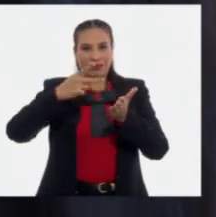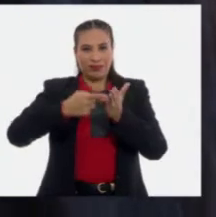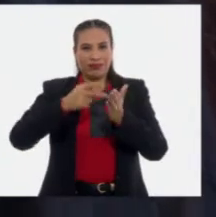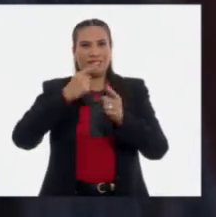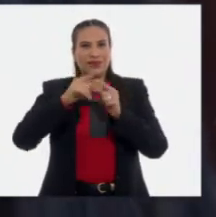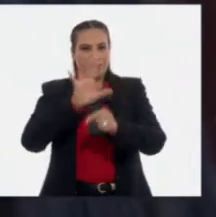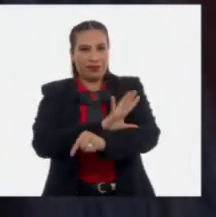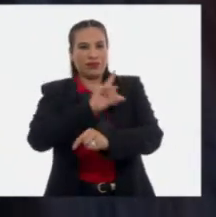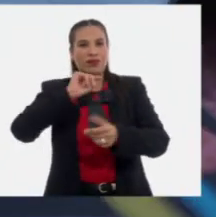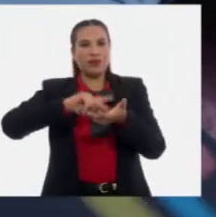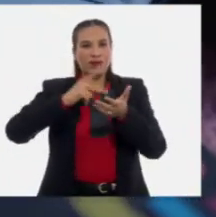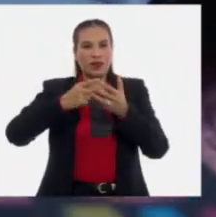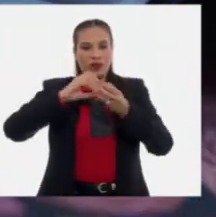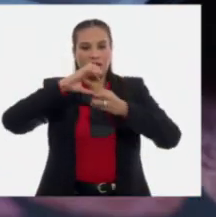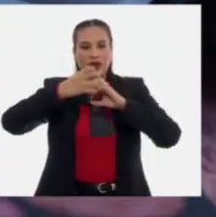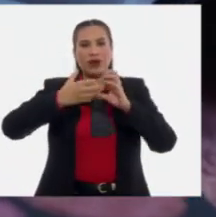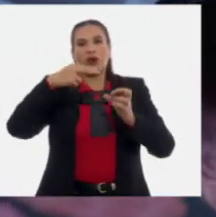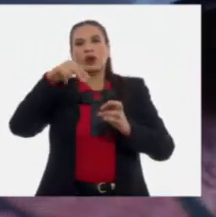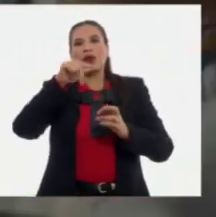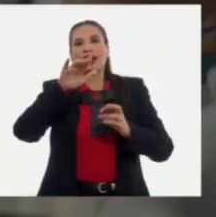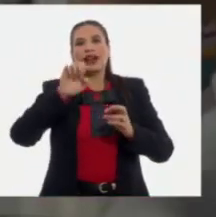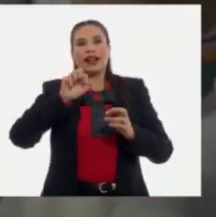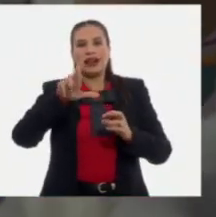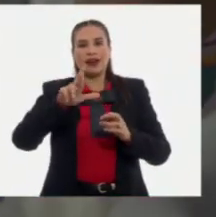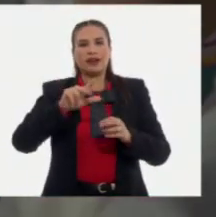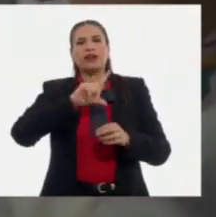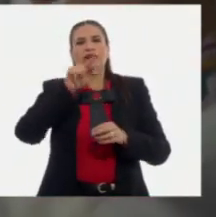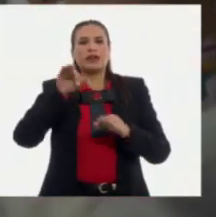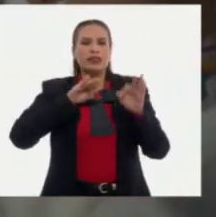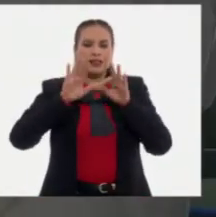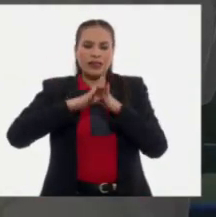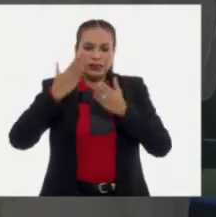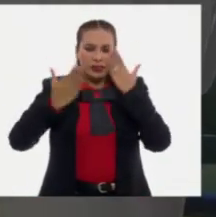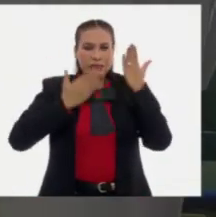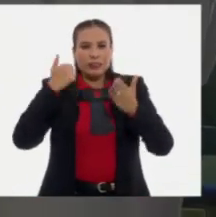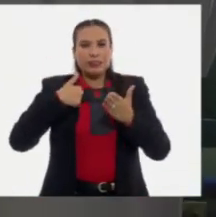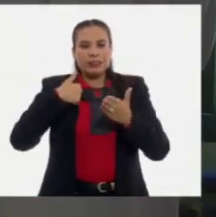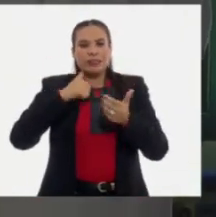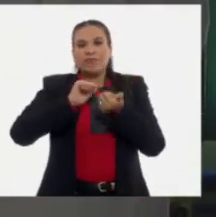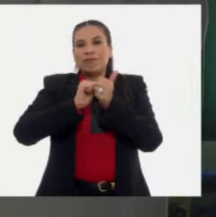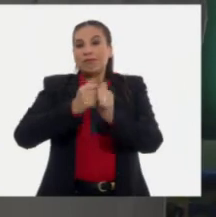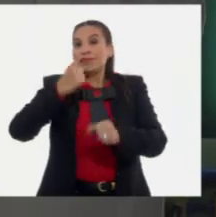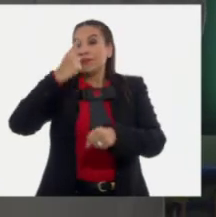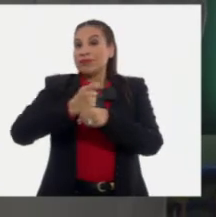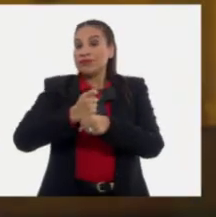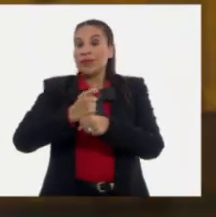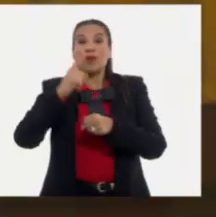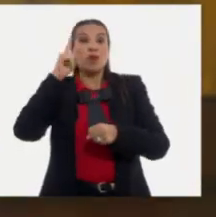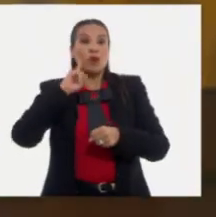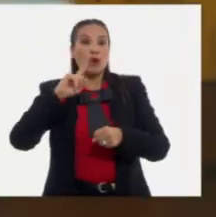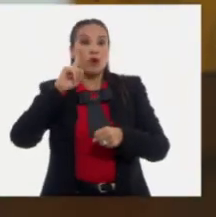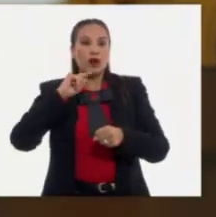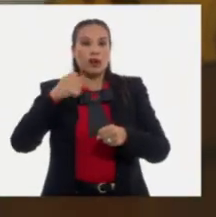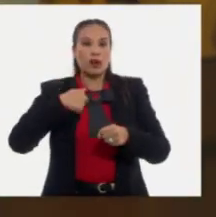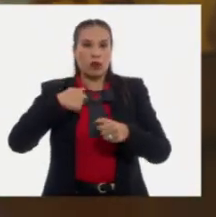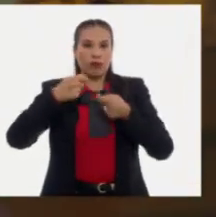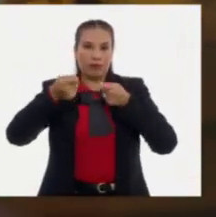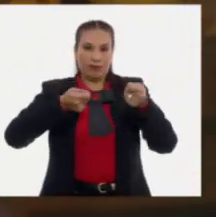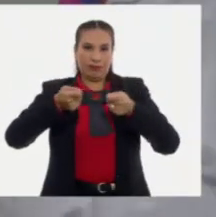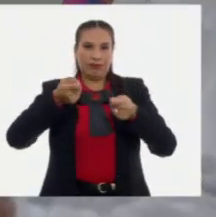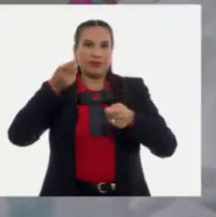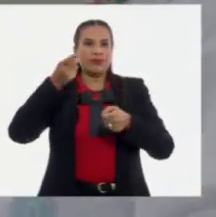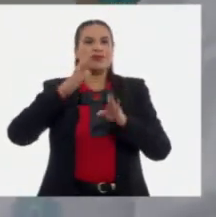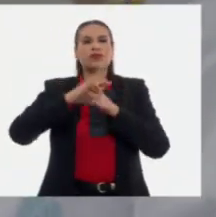y después ingeniería nuclear. Todo ese trabajo y estudio me hicieron ser la primera mujer en dirigir uno de